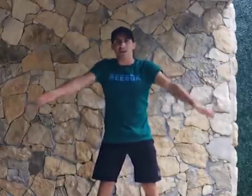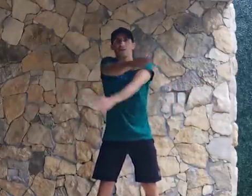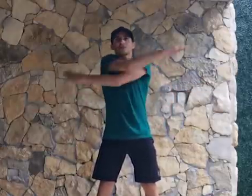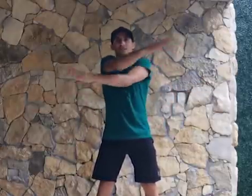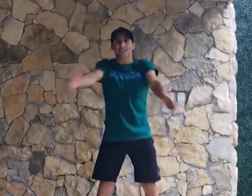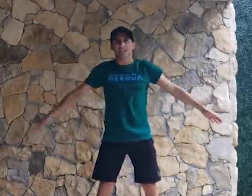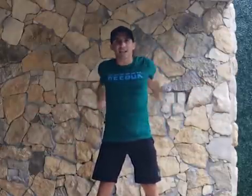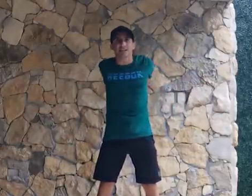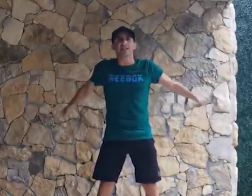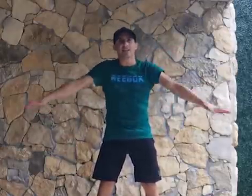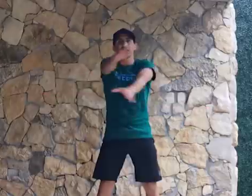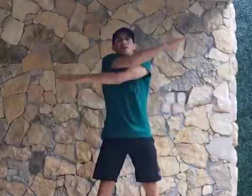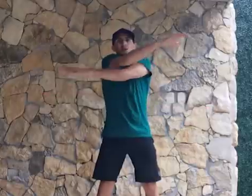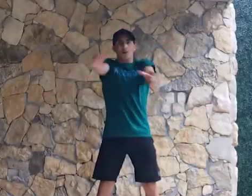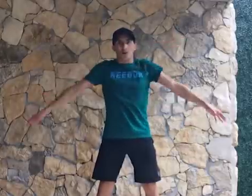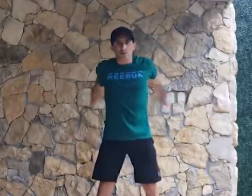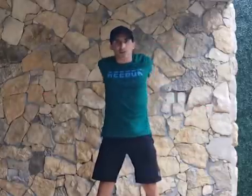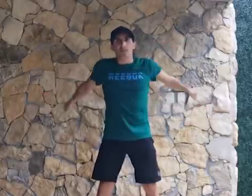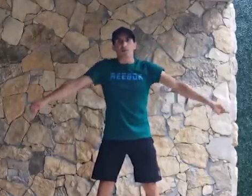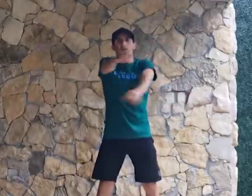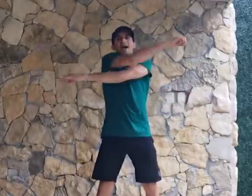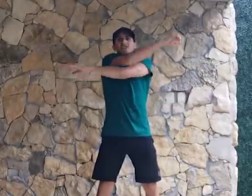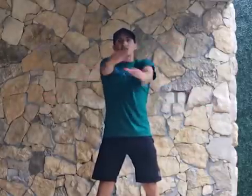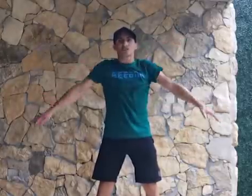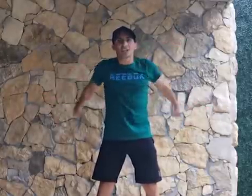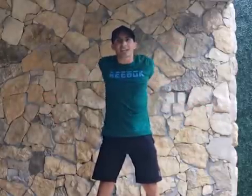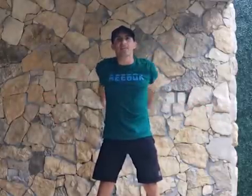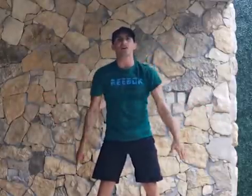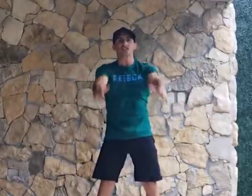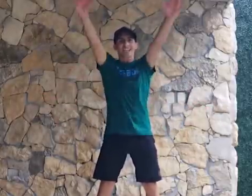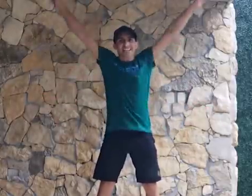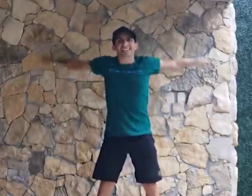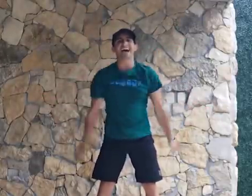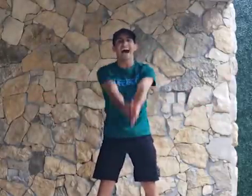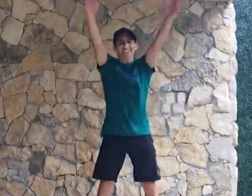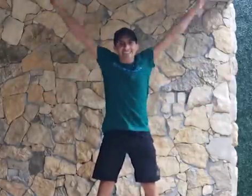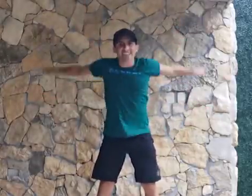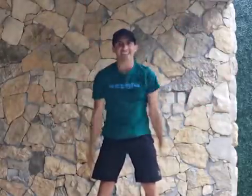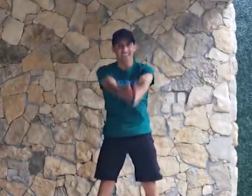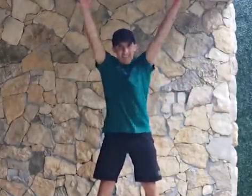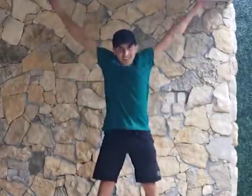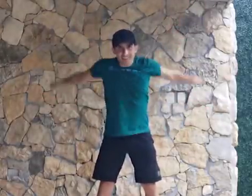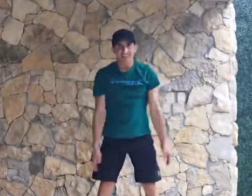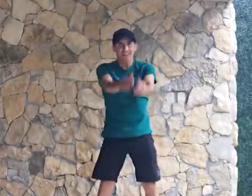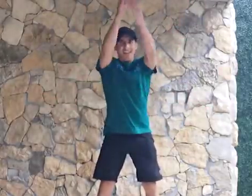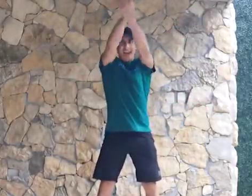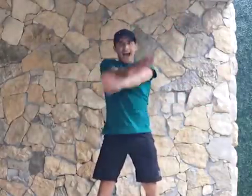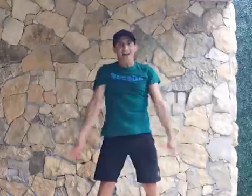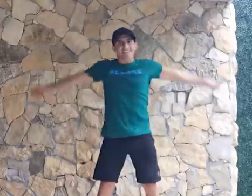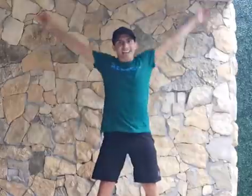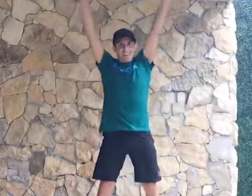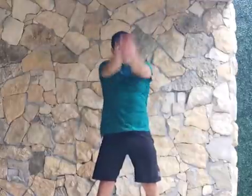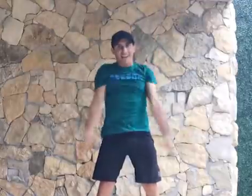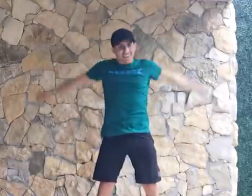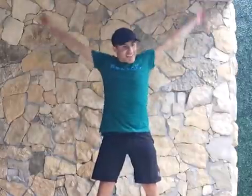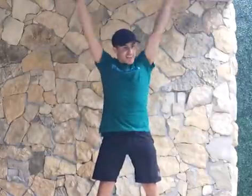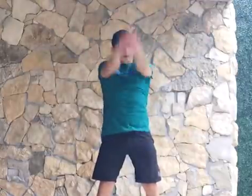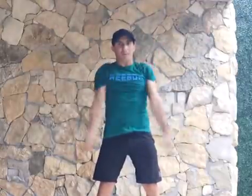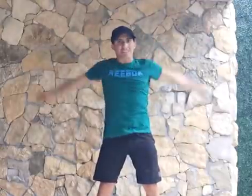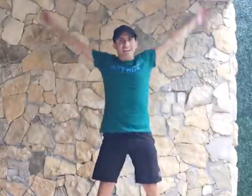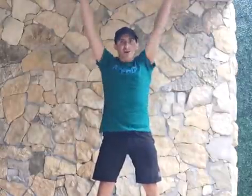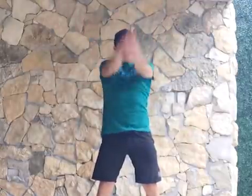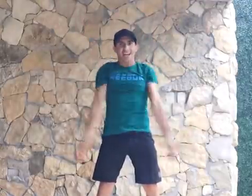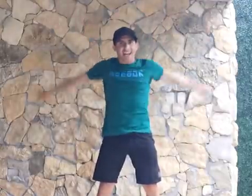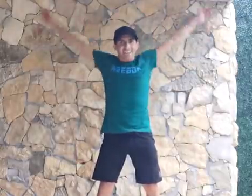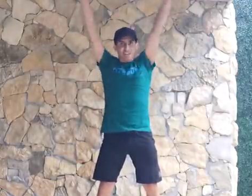Eso, sienten cómo se estiren. Usemos los brazos, girémoslos hacia atrás, hacia adelante.